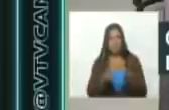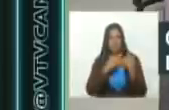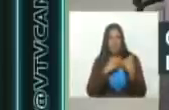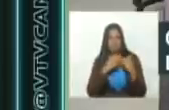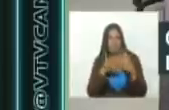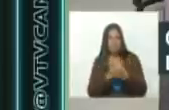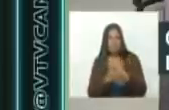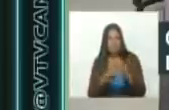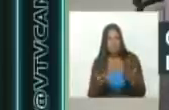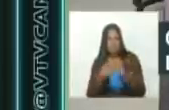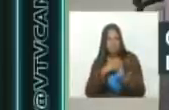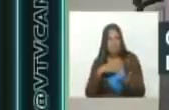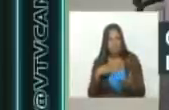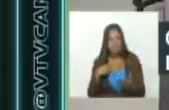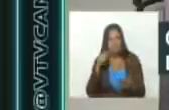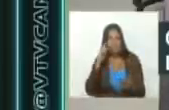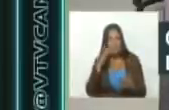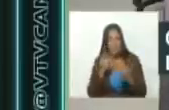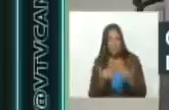que